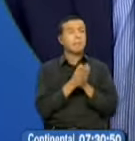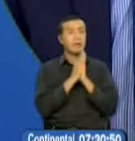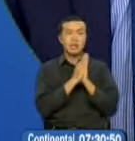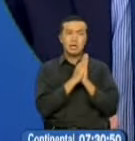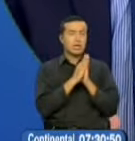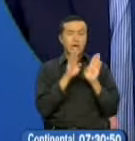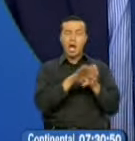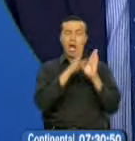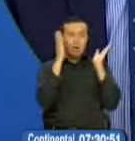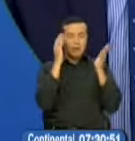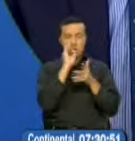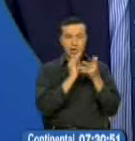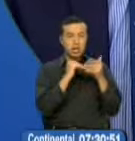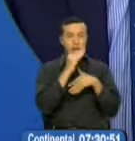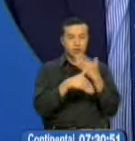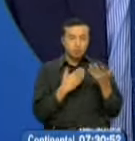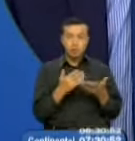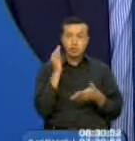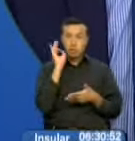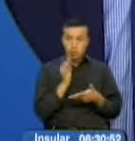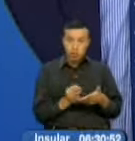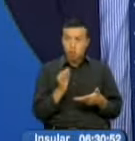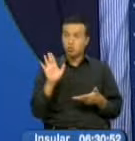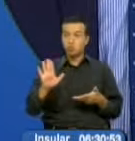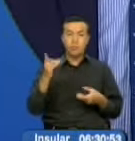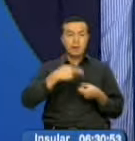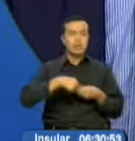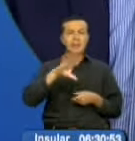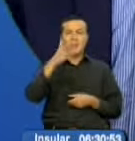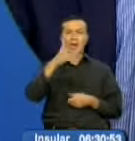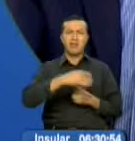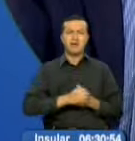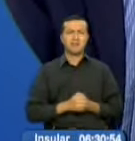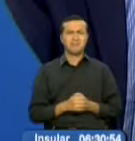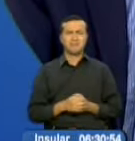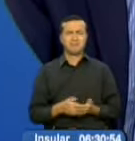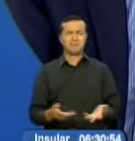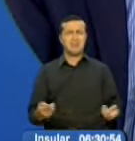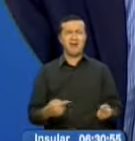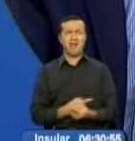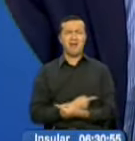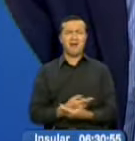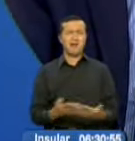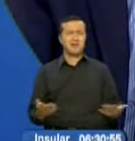la impugnación de 4.000 actas y no estar presente en las 4.000 que has pedido que se abran. Entonces,